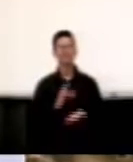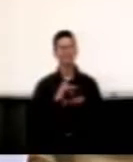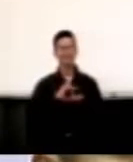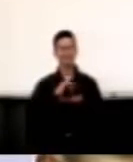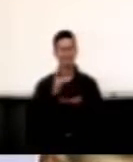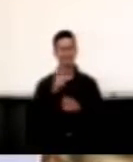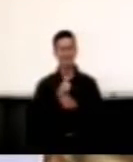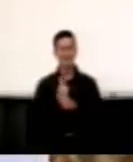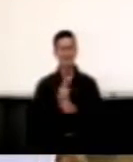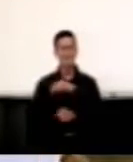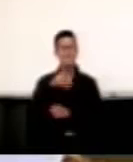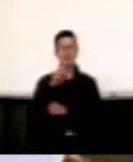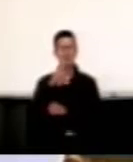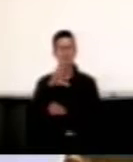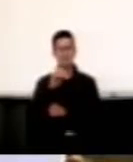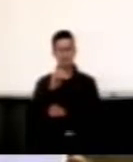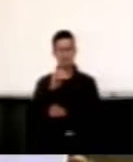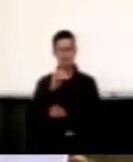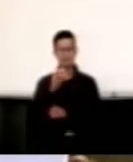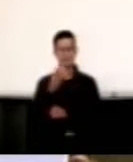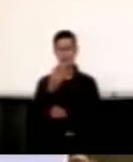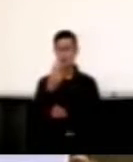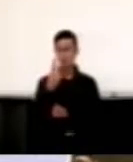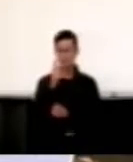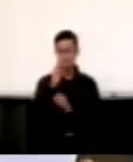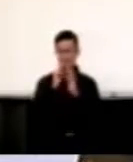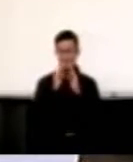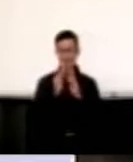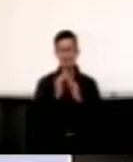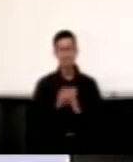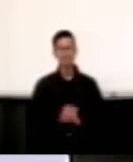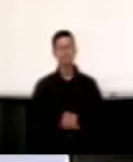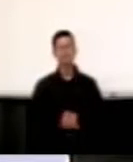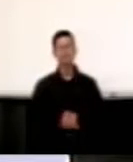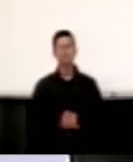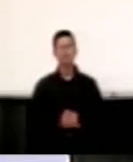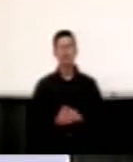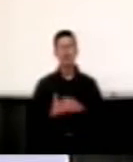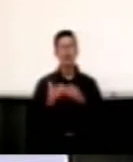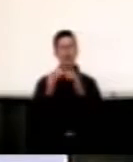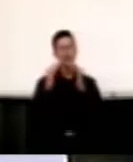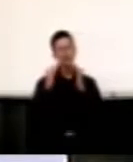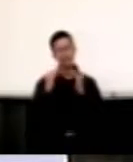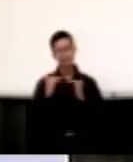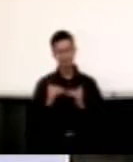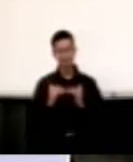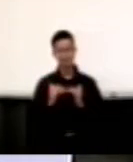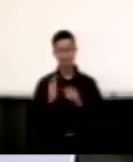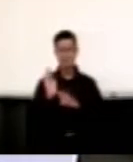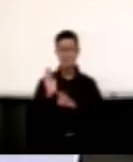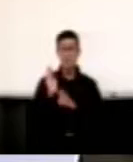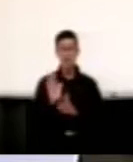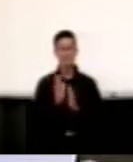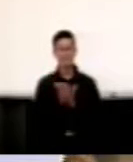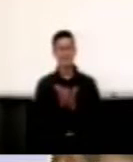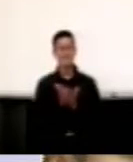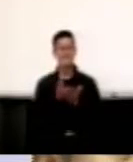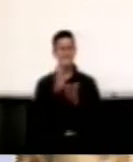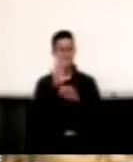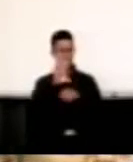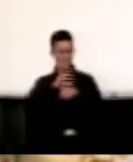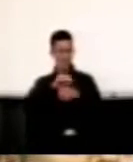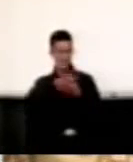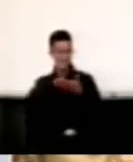Agradecemos al licenciado Mauricio Enrique Guzmán Yáñez por su mensaje. Para dar paso a esta presentación editorial, me permito leer la